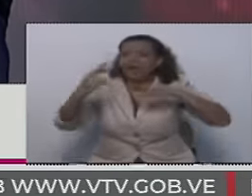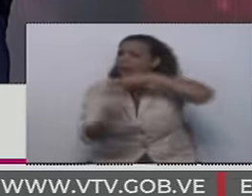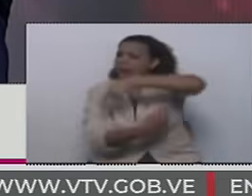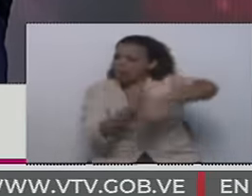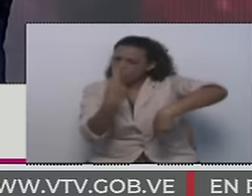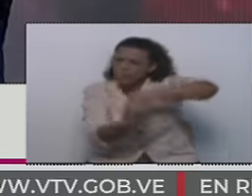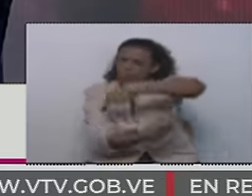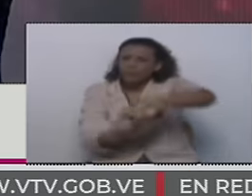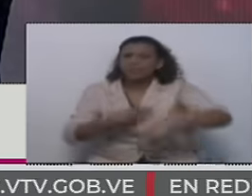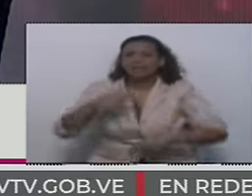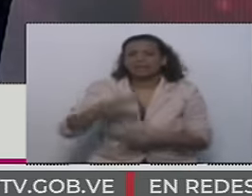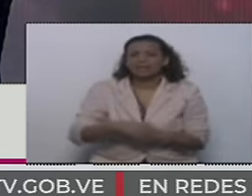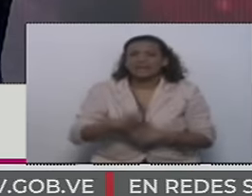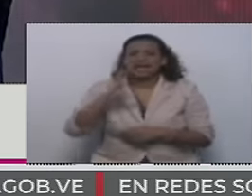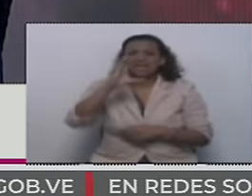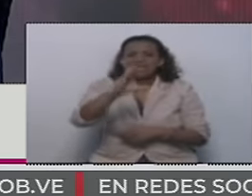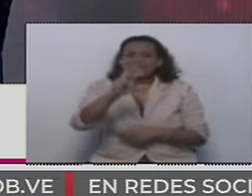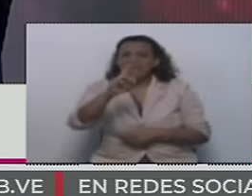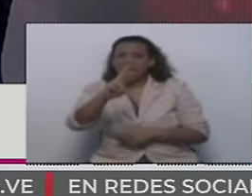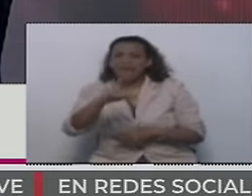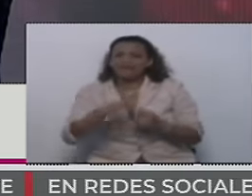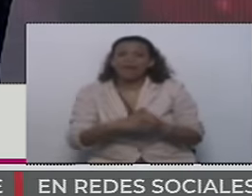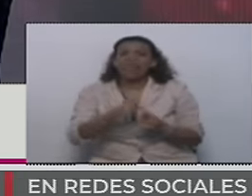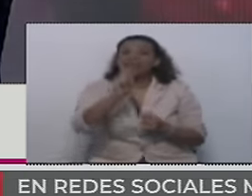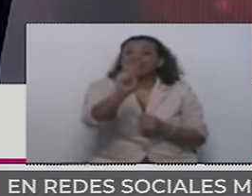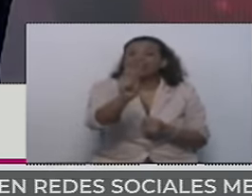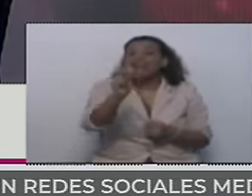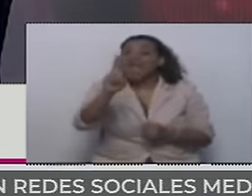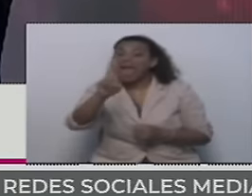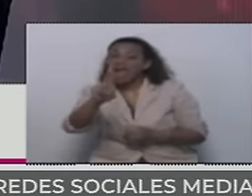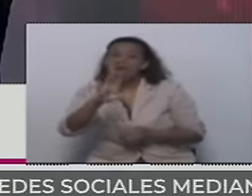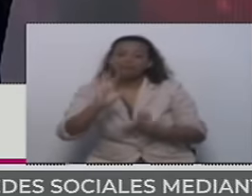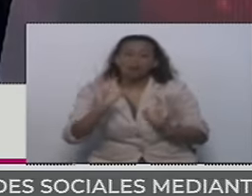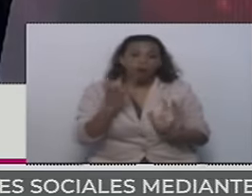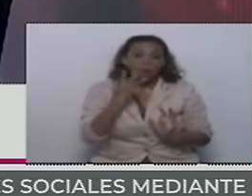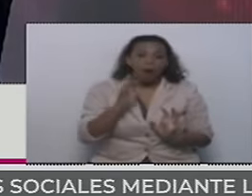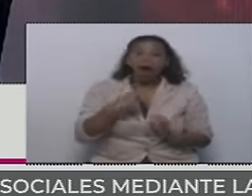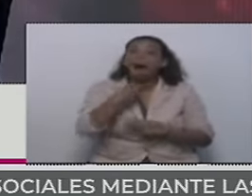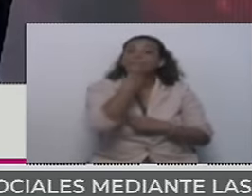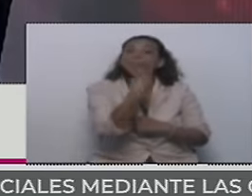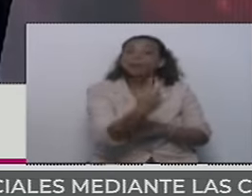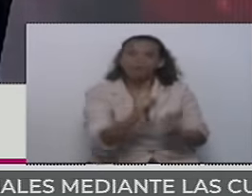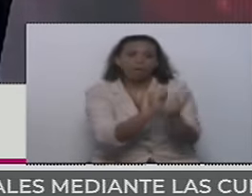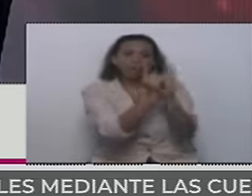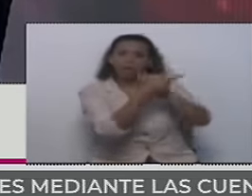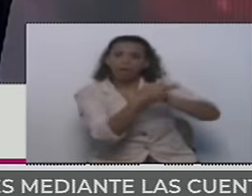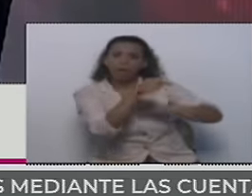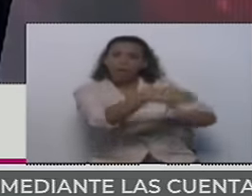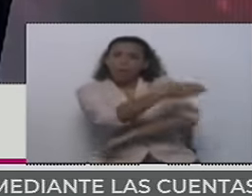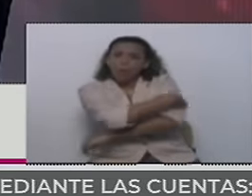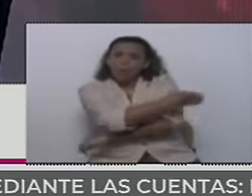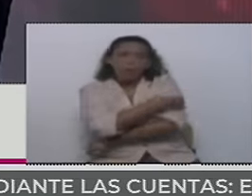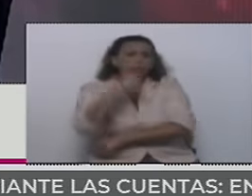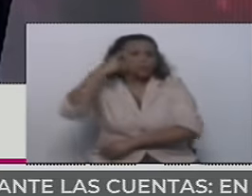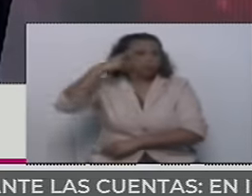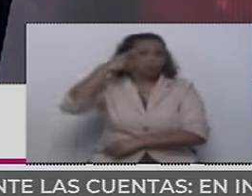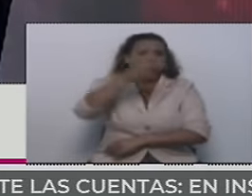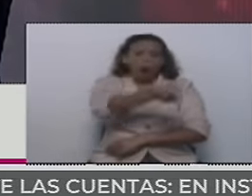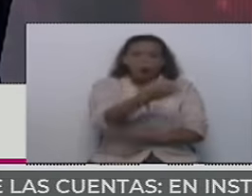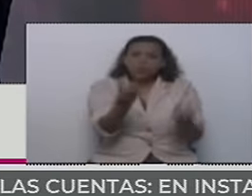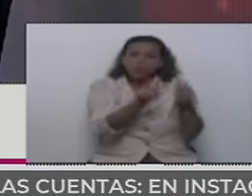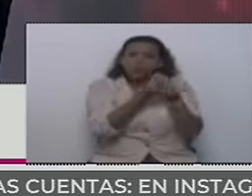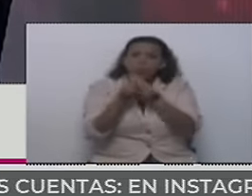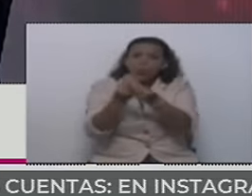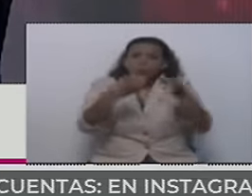Revolucionaria, TR, y después terminó siendo vocero de la derecha extrema de